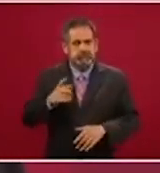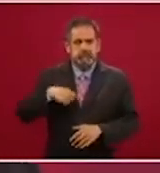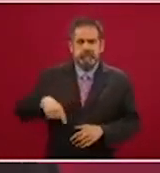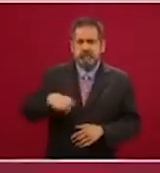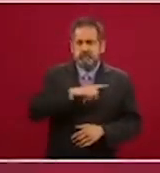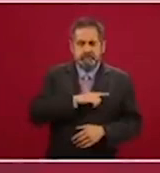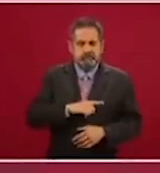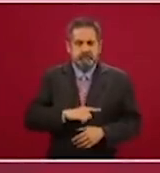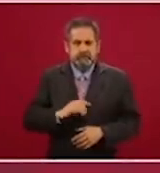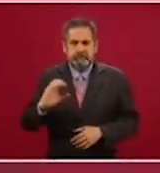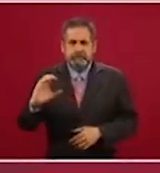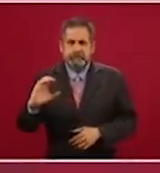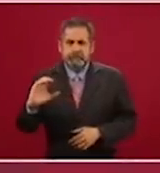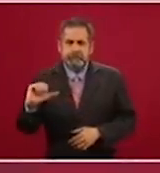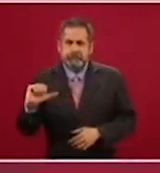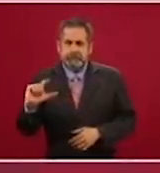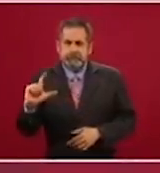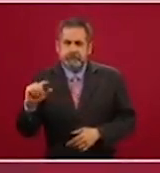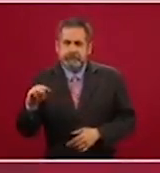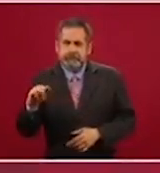calma, que estemos